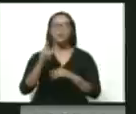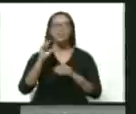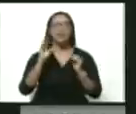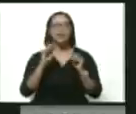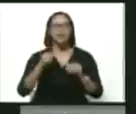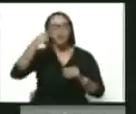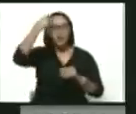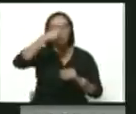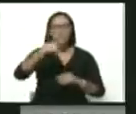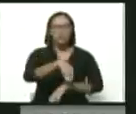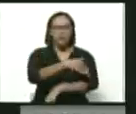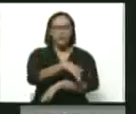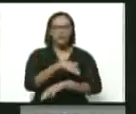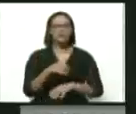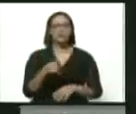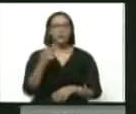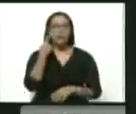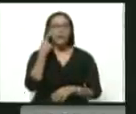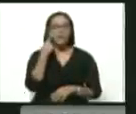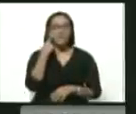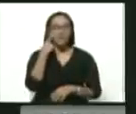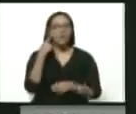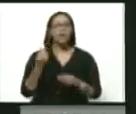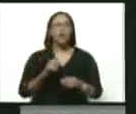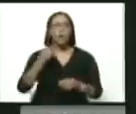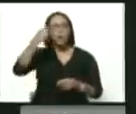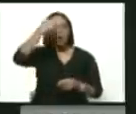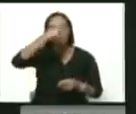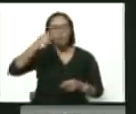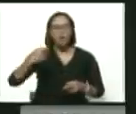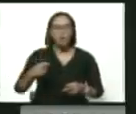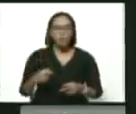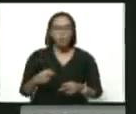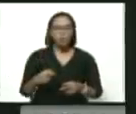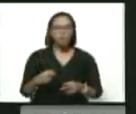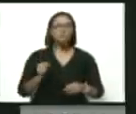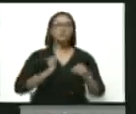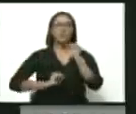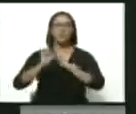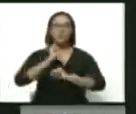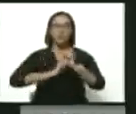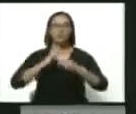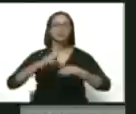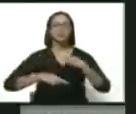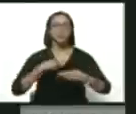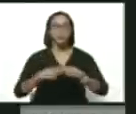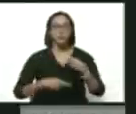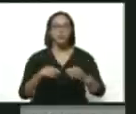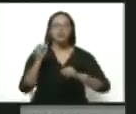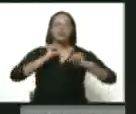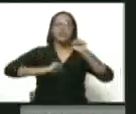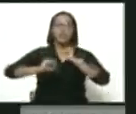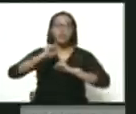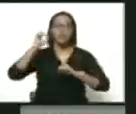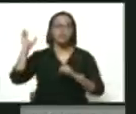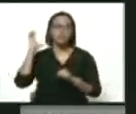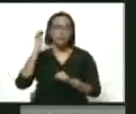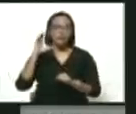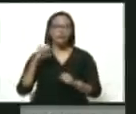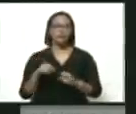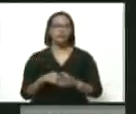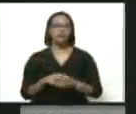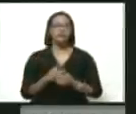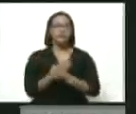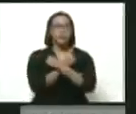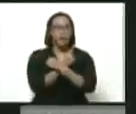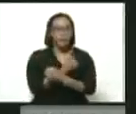pueblo a las calles para que vean cómo el pueblo defiende su revolución, defiende su país con